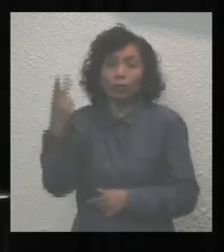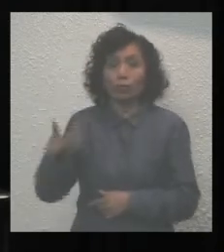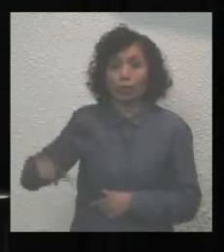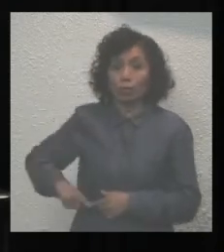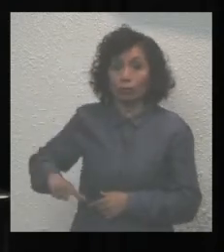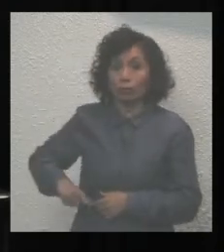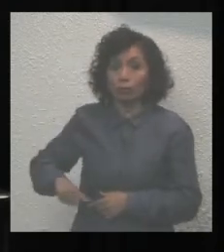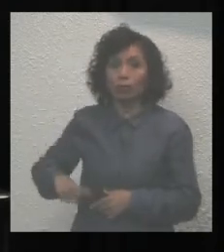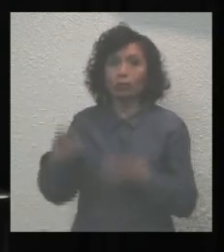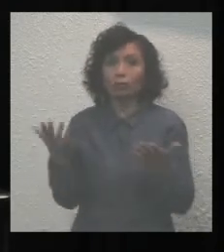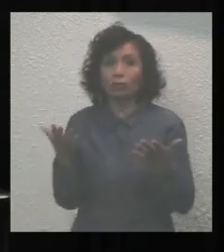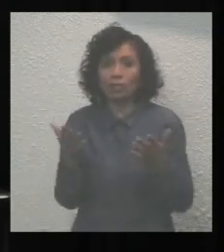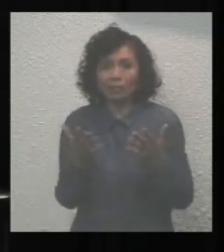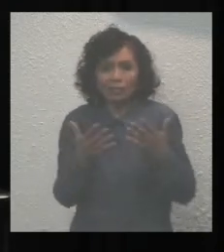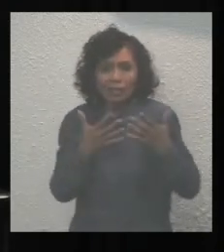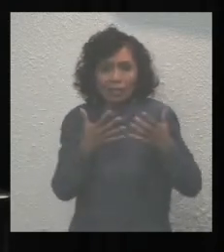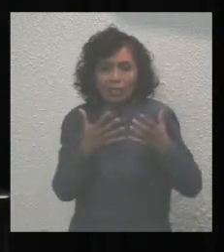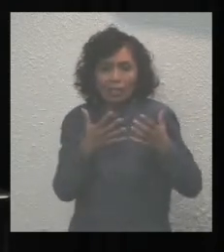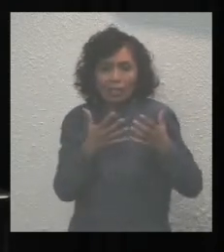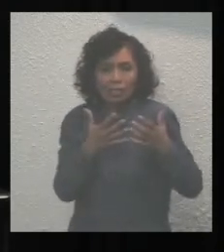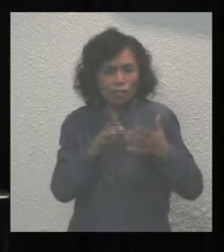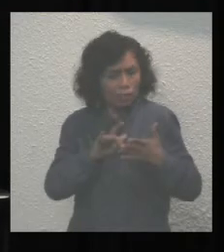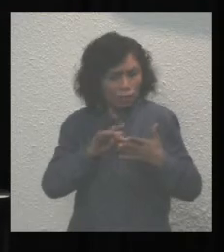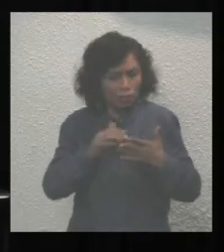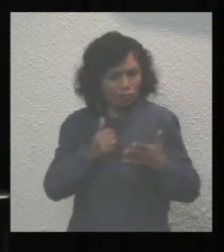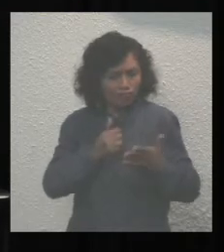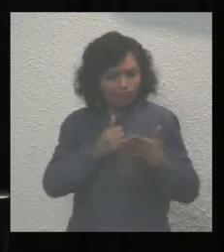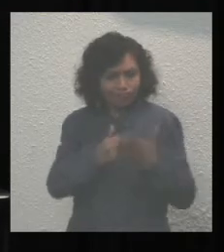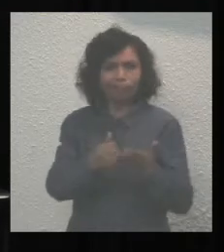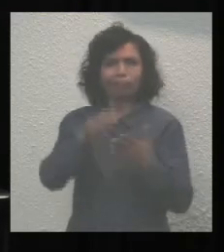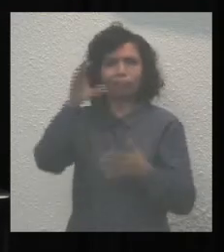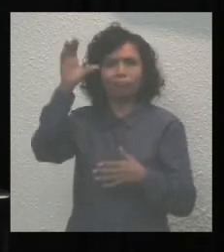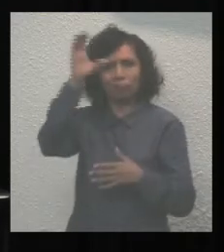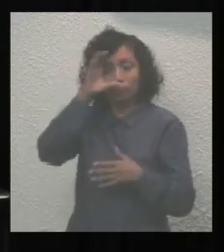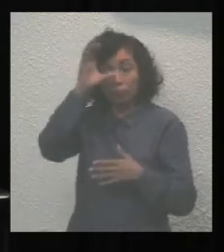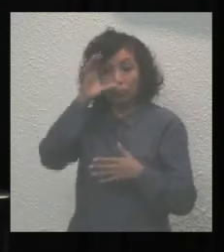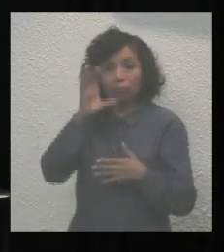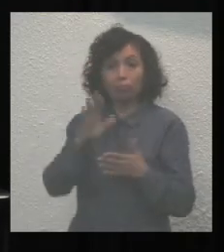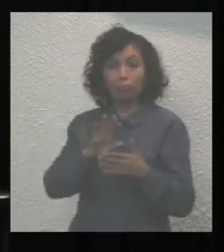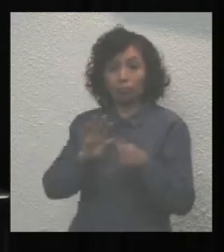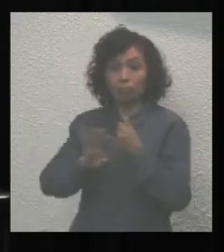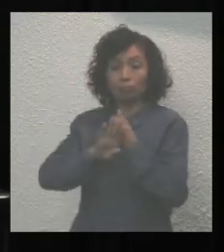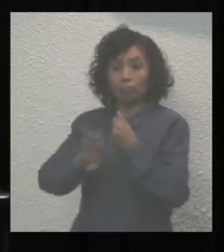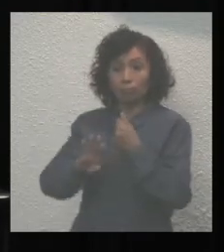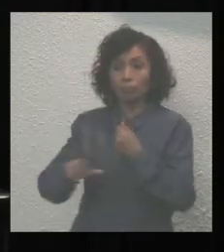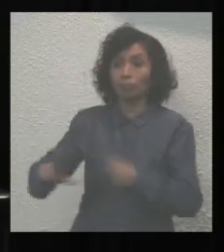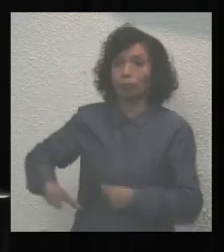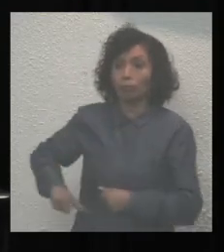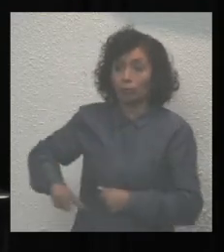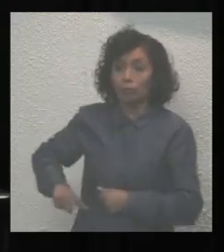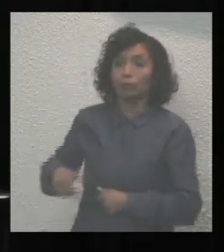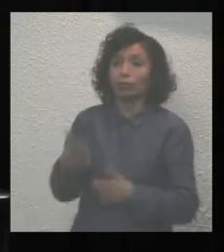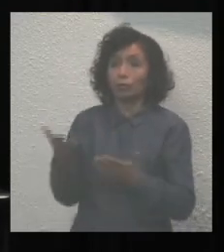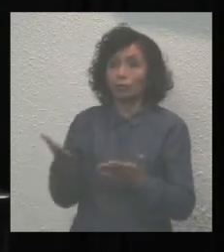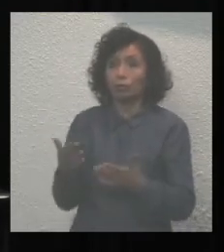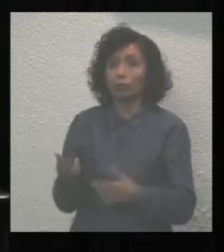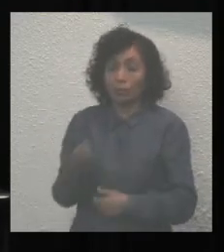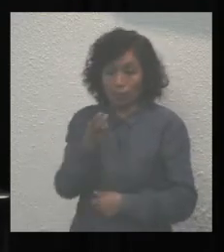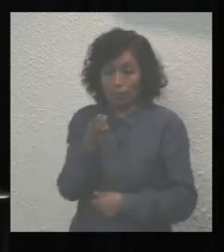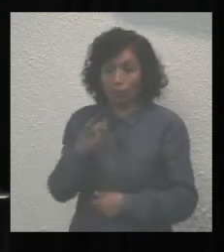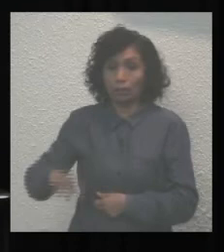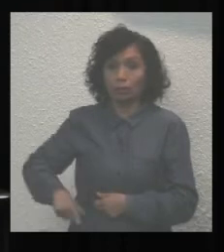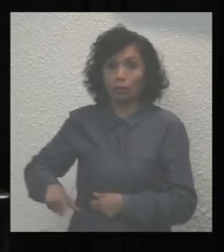dejen de ser reactivos y apuesten por la cultura de la prevención señor gobernador de este gobierno